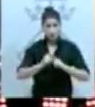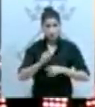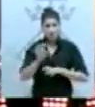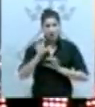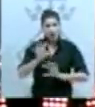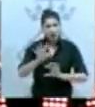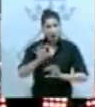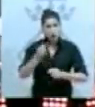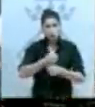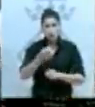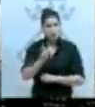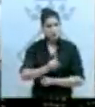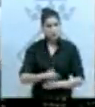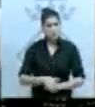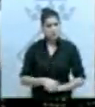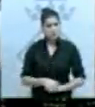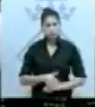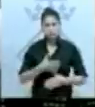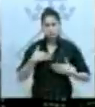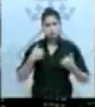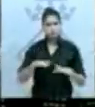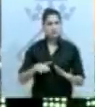Pues cuando usted quiera.